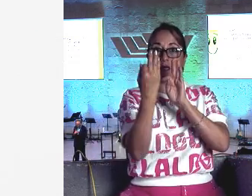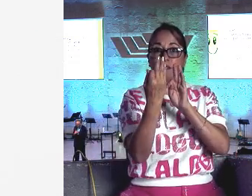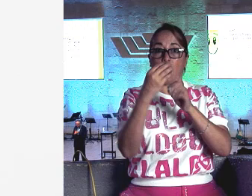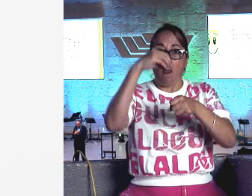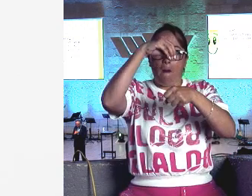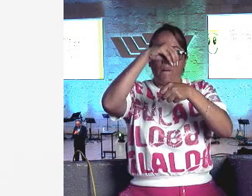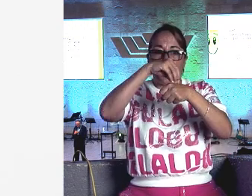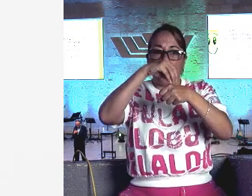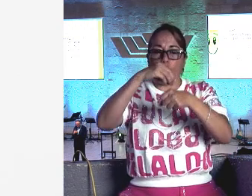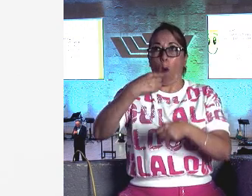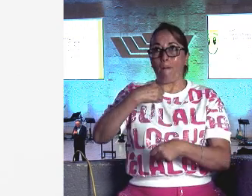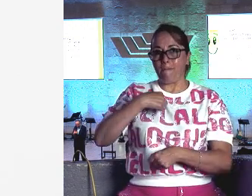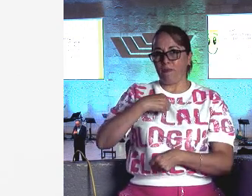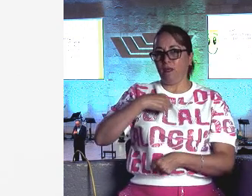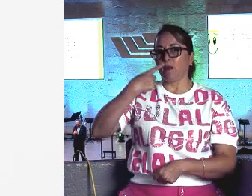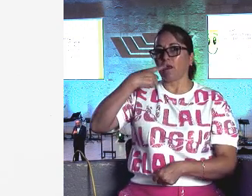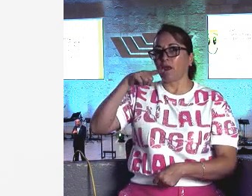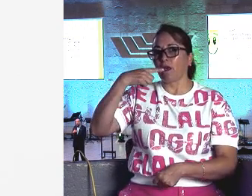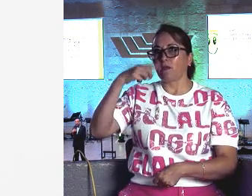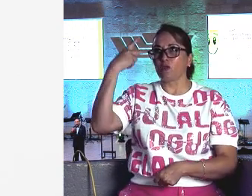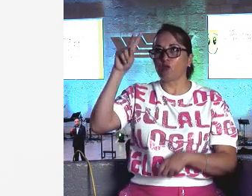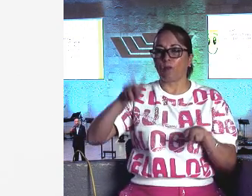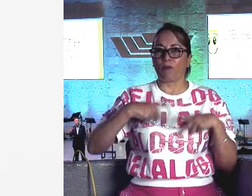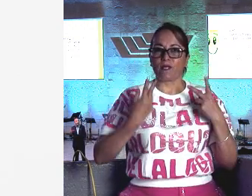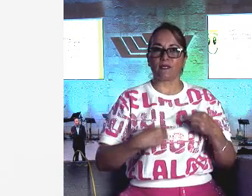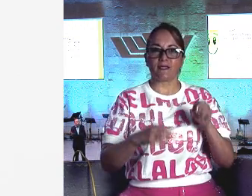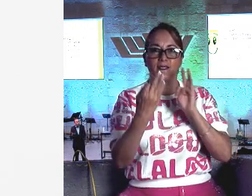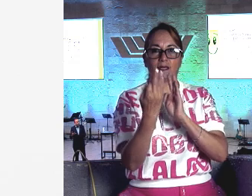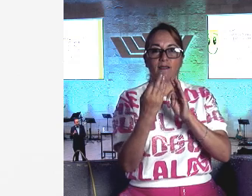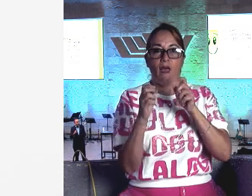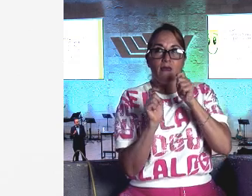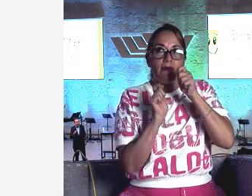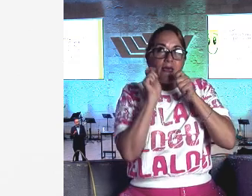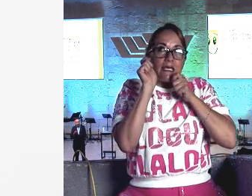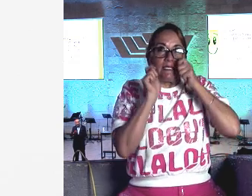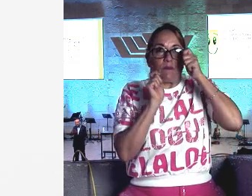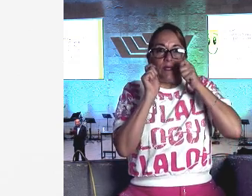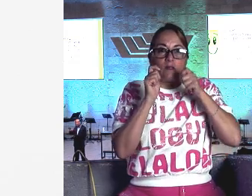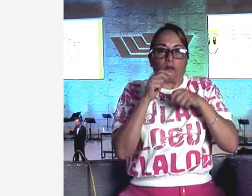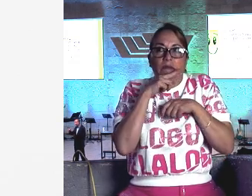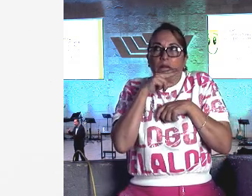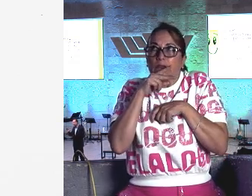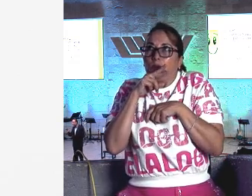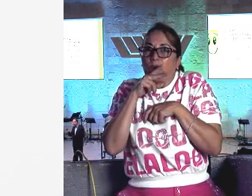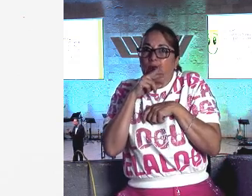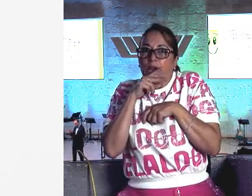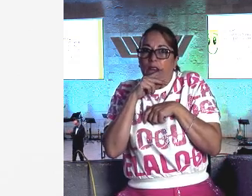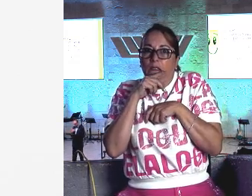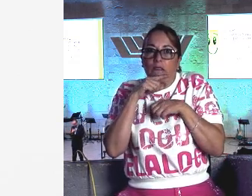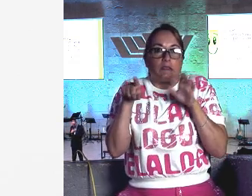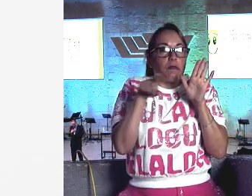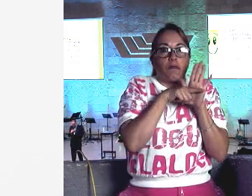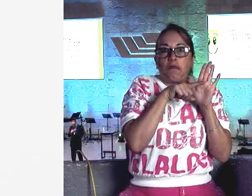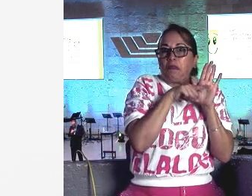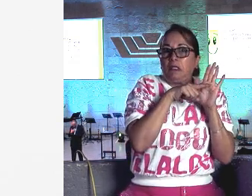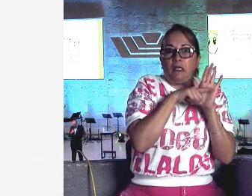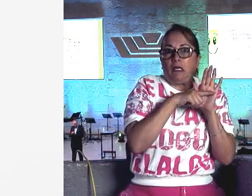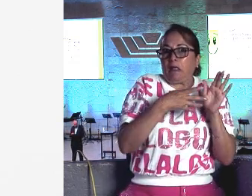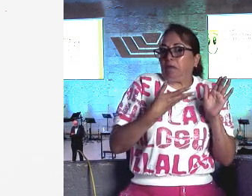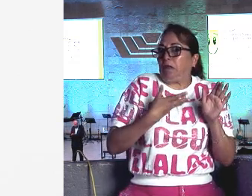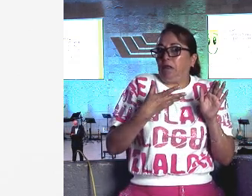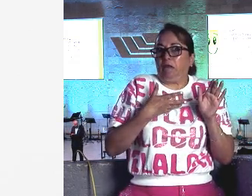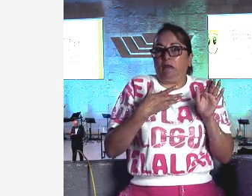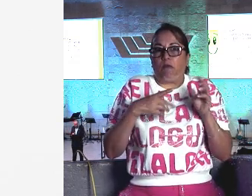mi queja, en su presencia expreso mi angustia. David no niega tener angustia, dice, expreso